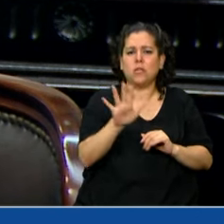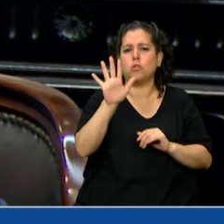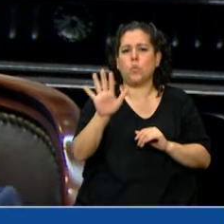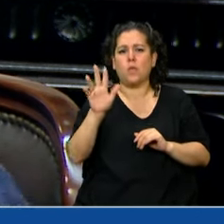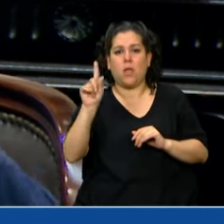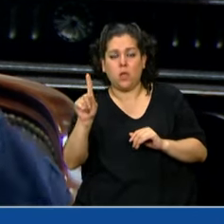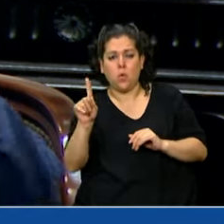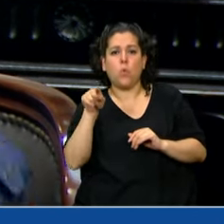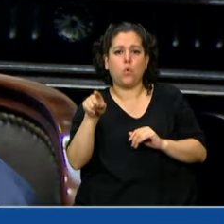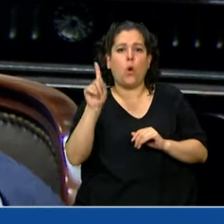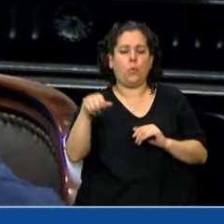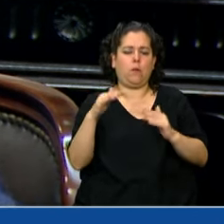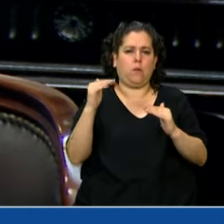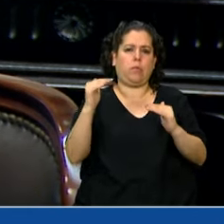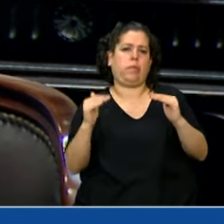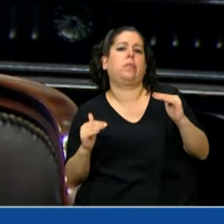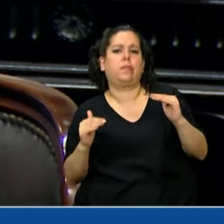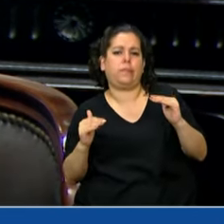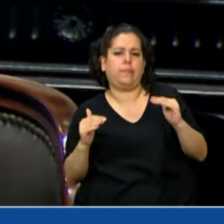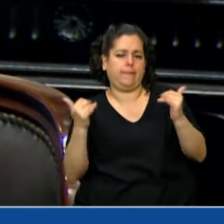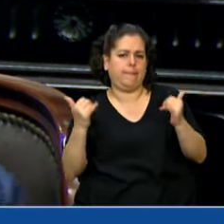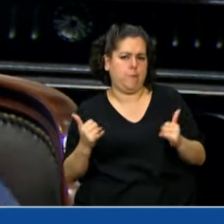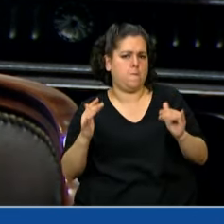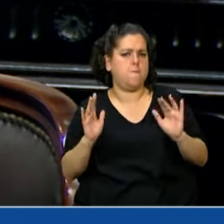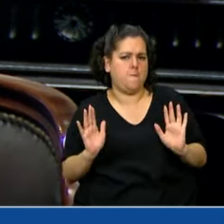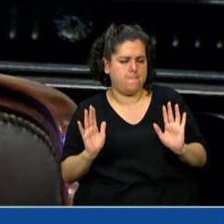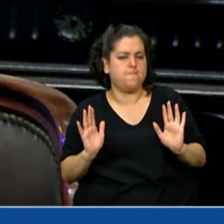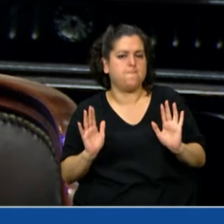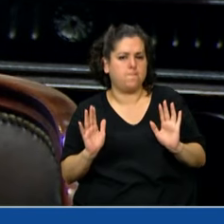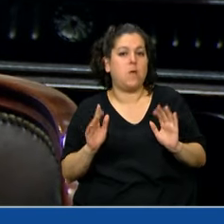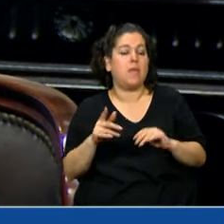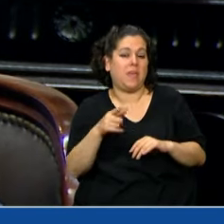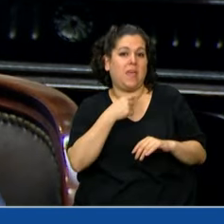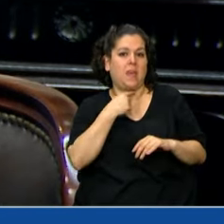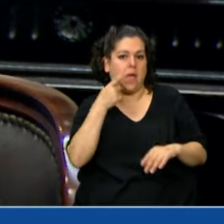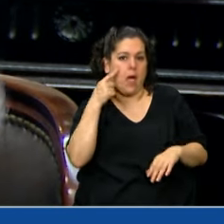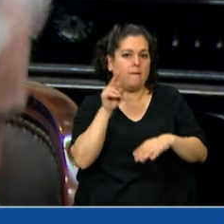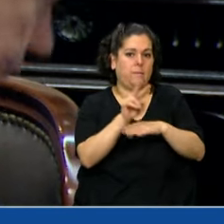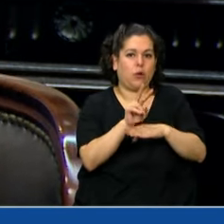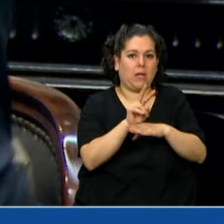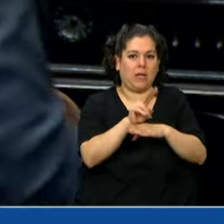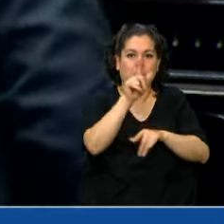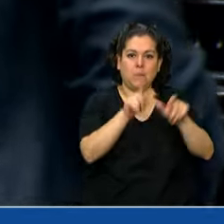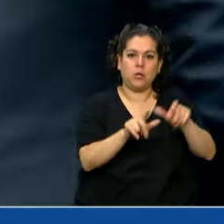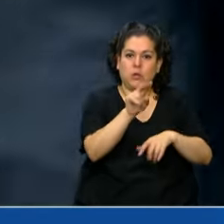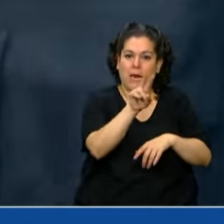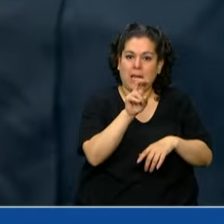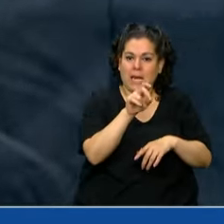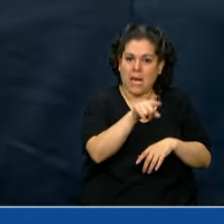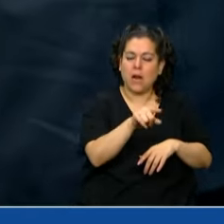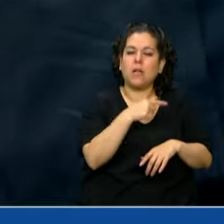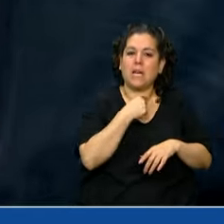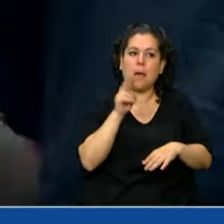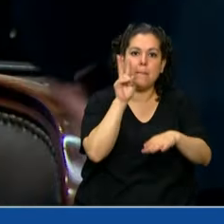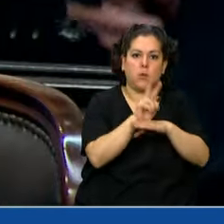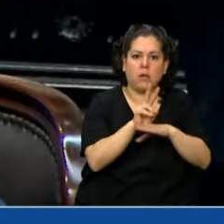ese equilibrio y con la pretensión de proteger a los inquilinos los